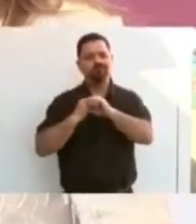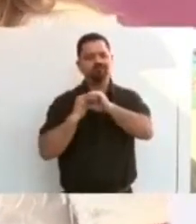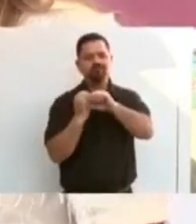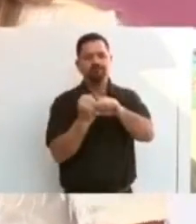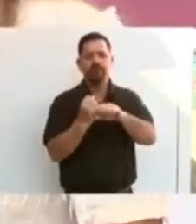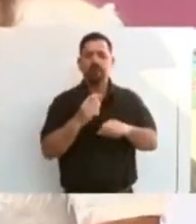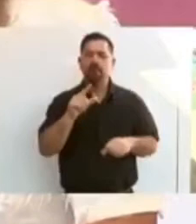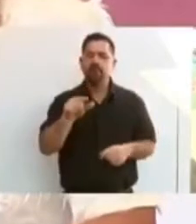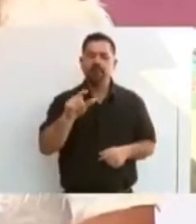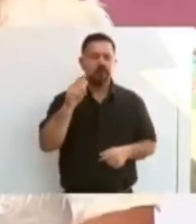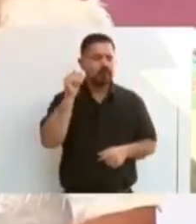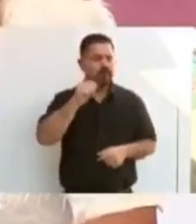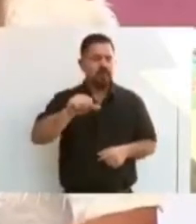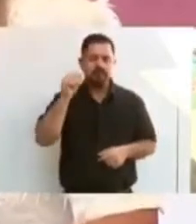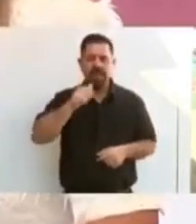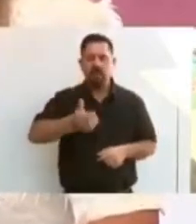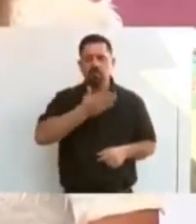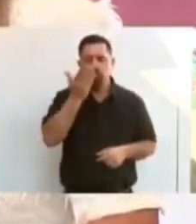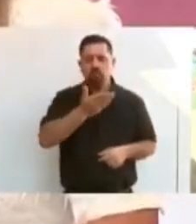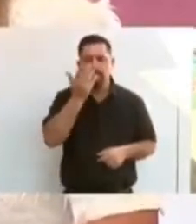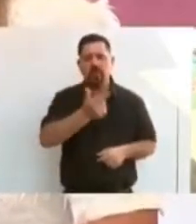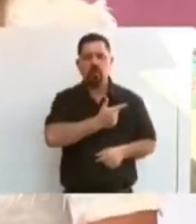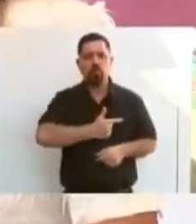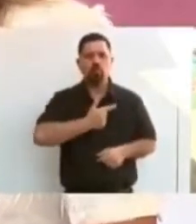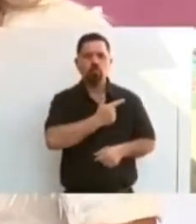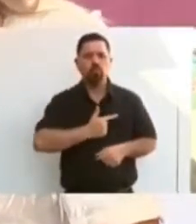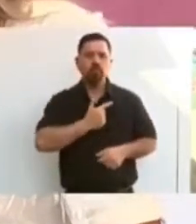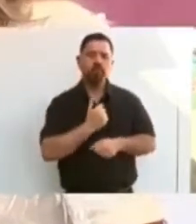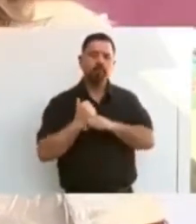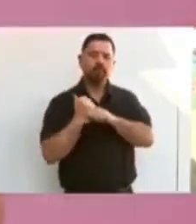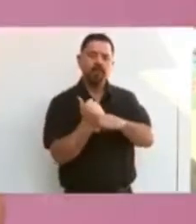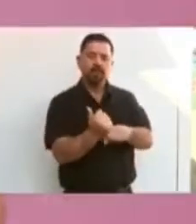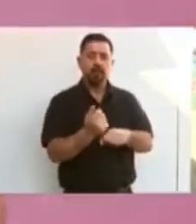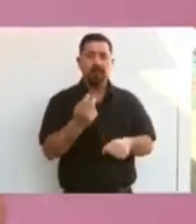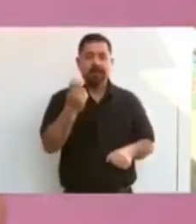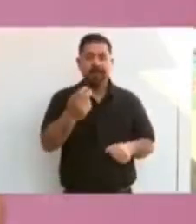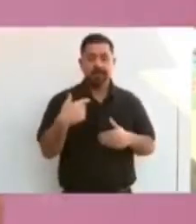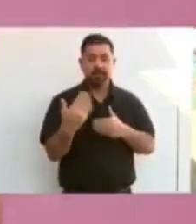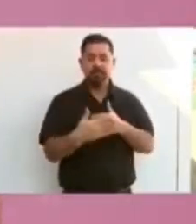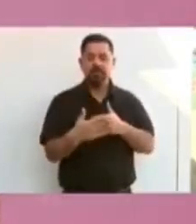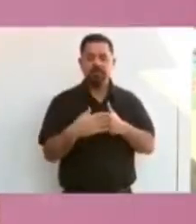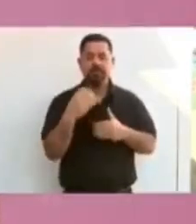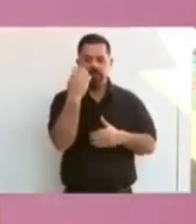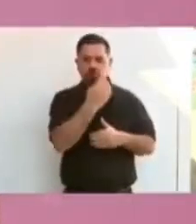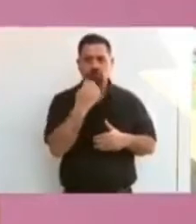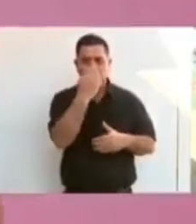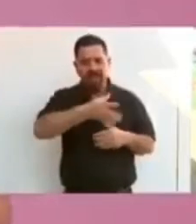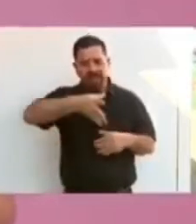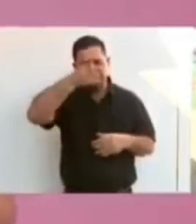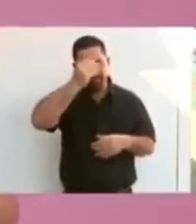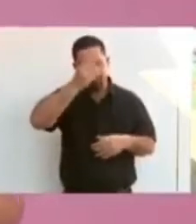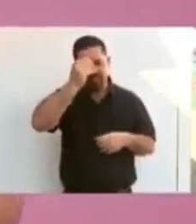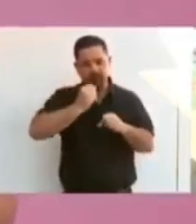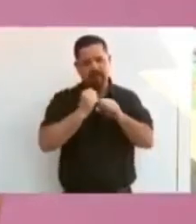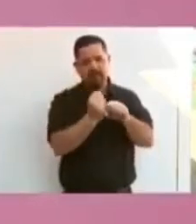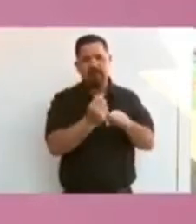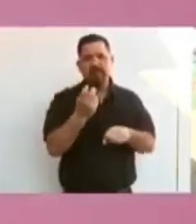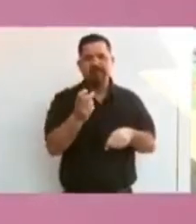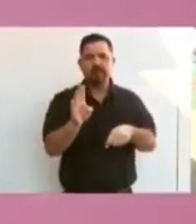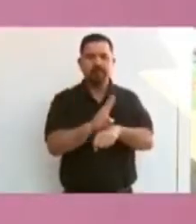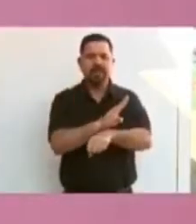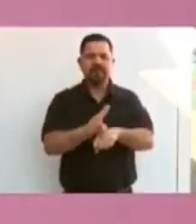y practicando el béisbol. Y estas clínicas que se van a construir pues van a ser de mucho